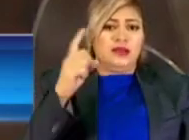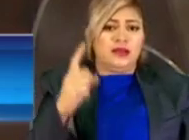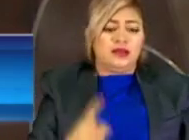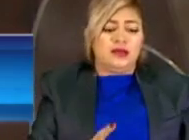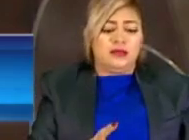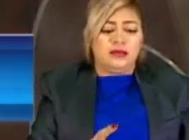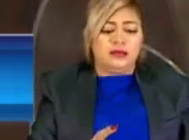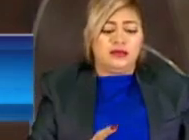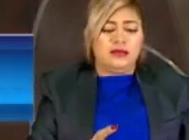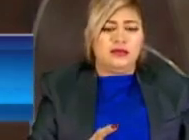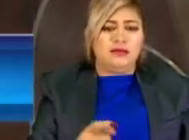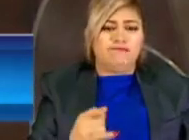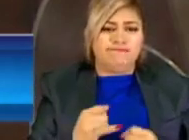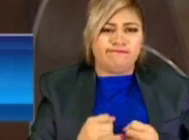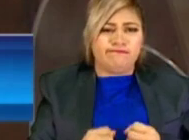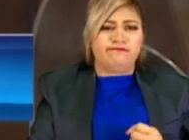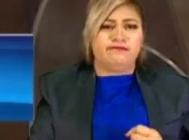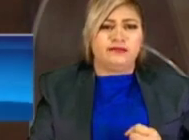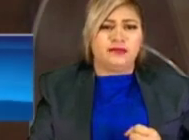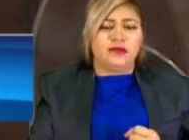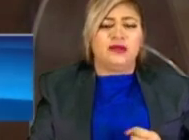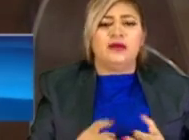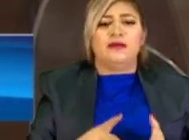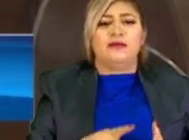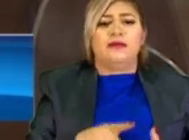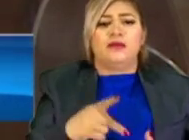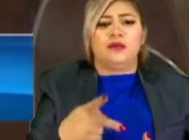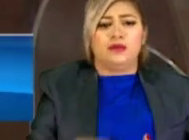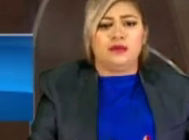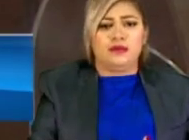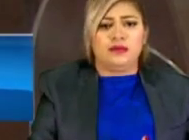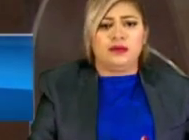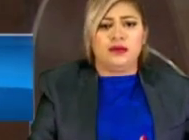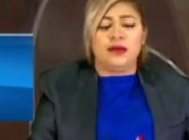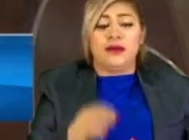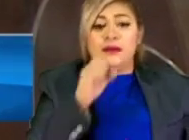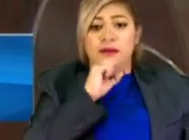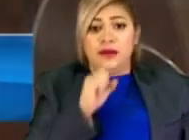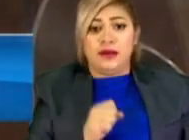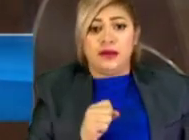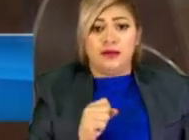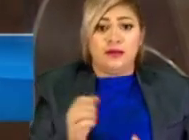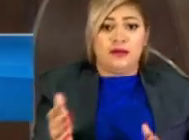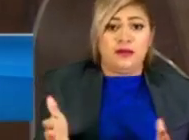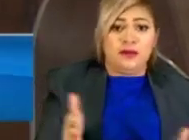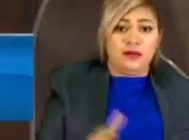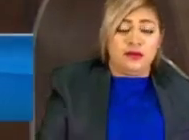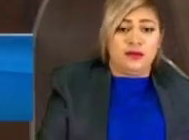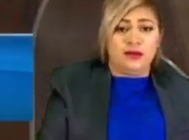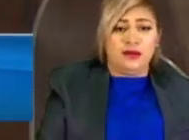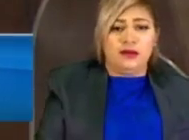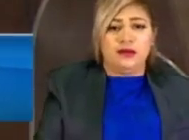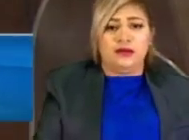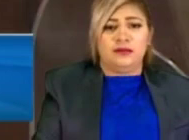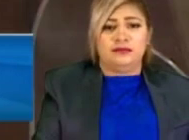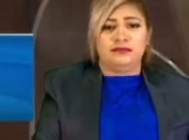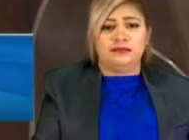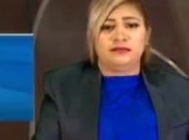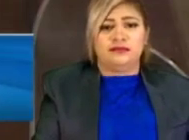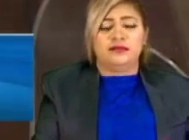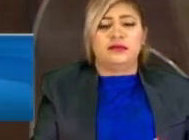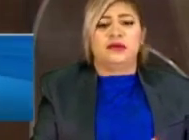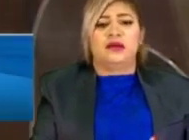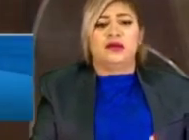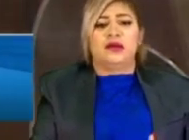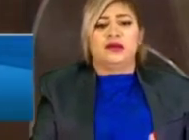estudio actuarial del programa de invalidez, vejez y muerte, tema crucial para la